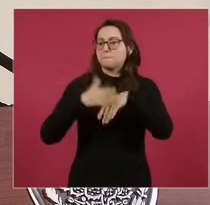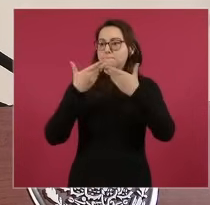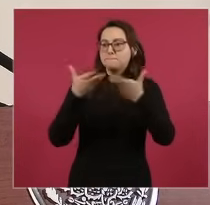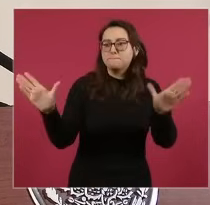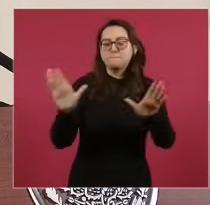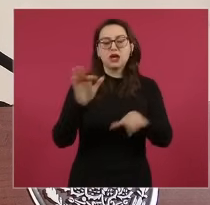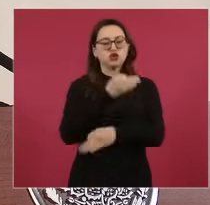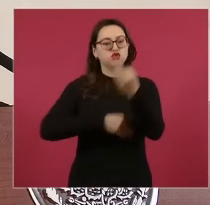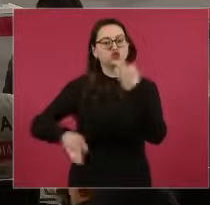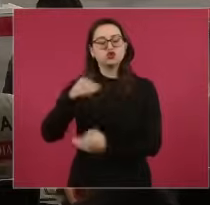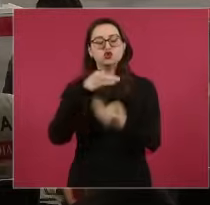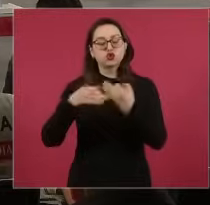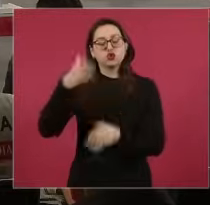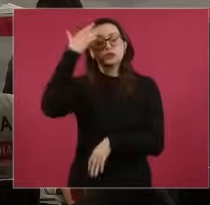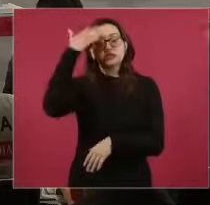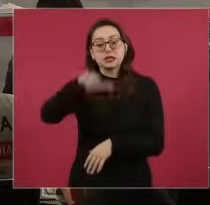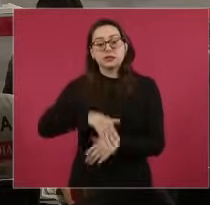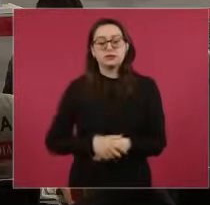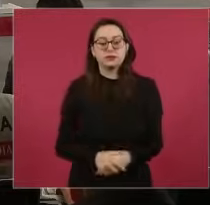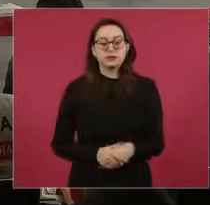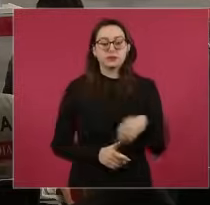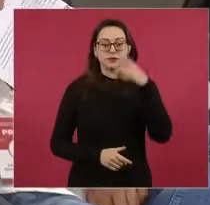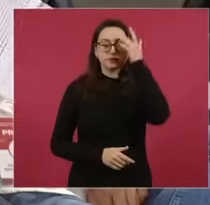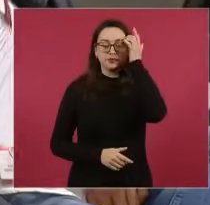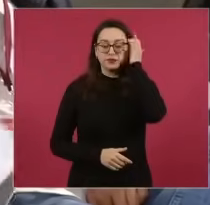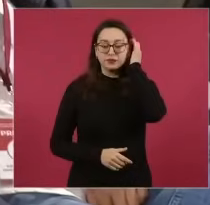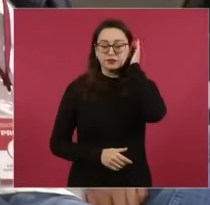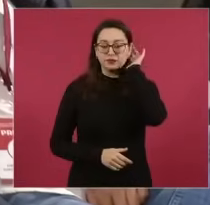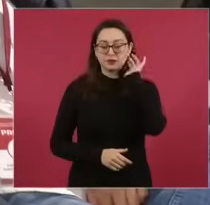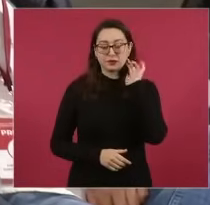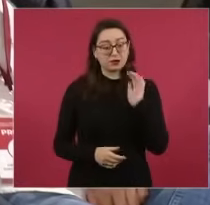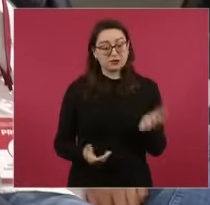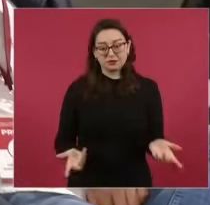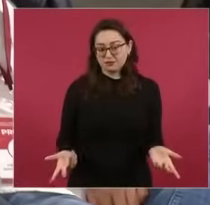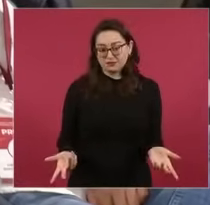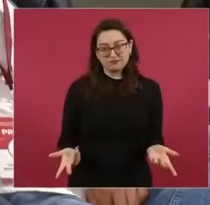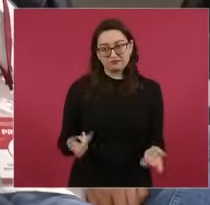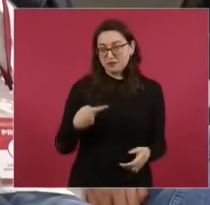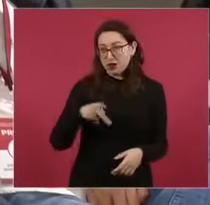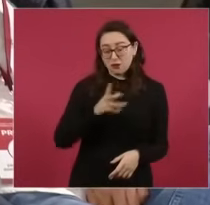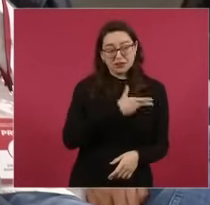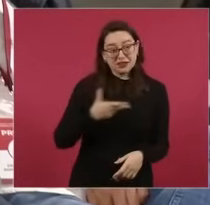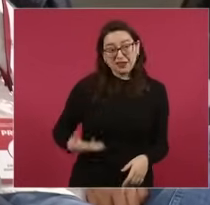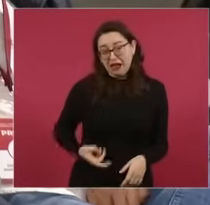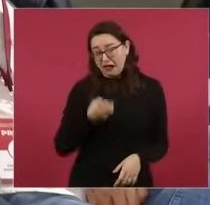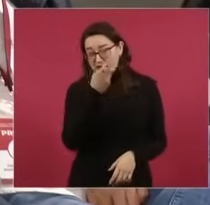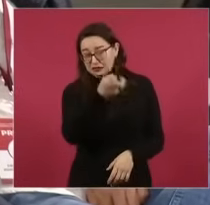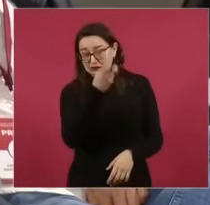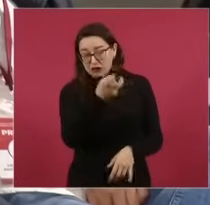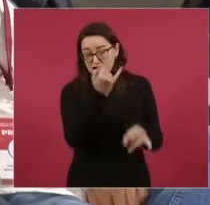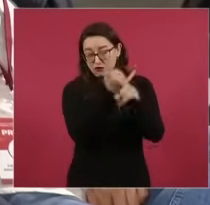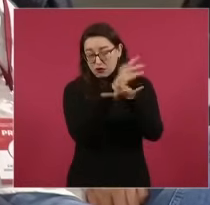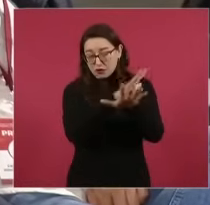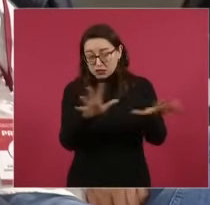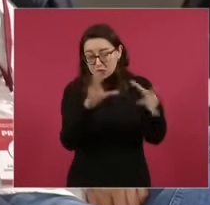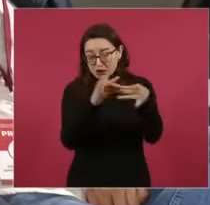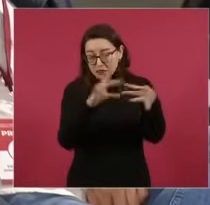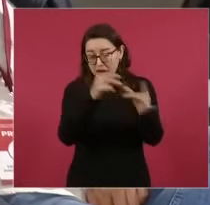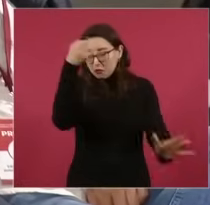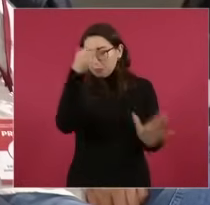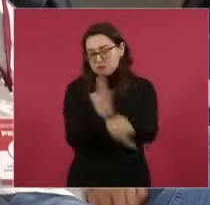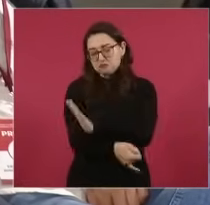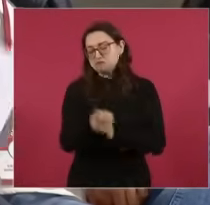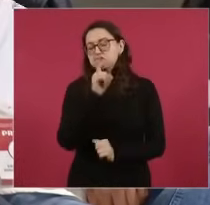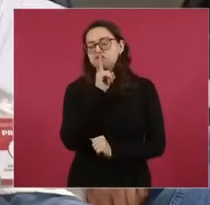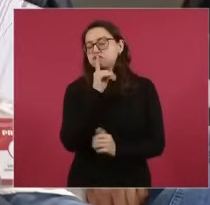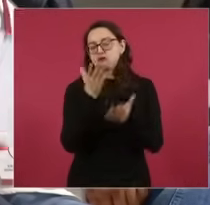pública. Concédame que hay mucha ambigüedad y una tremenda falta de explicación de